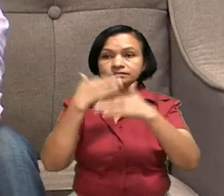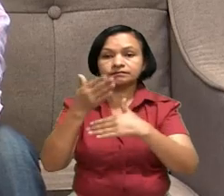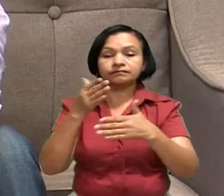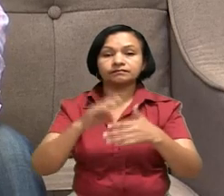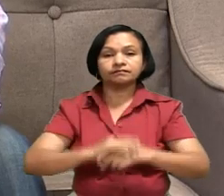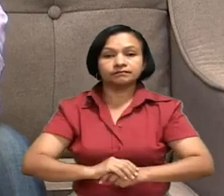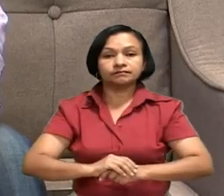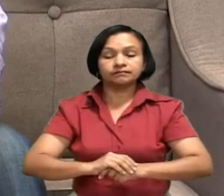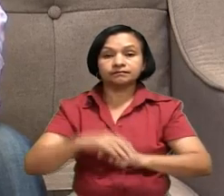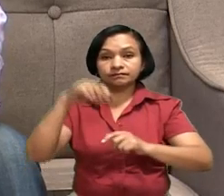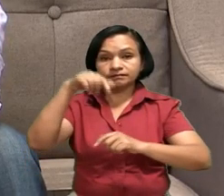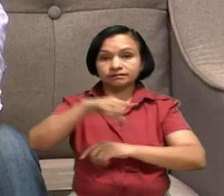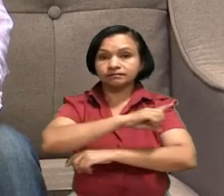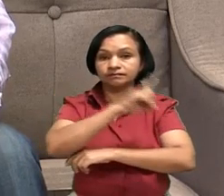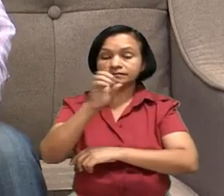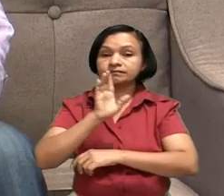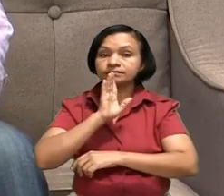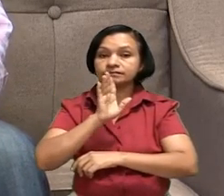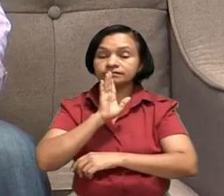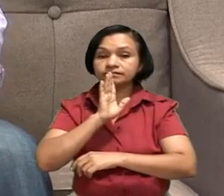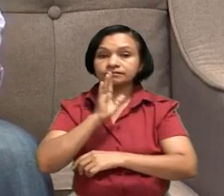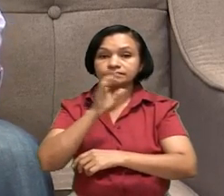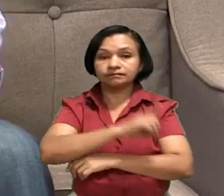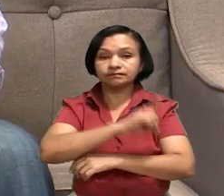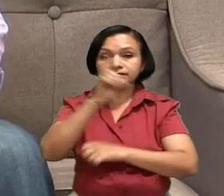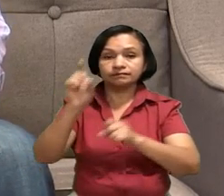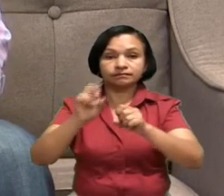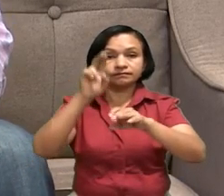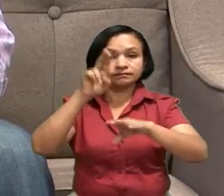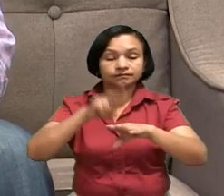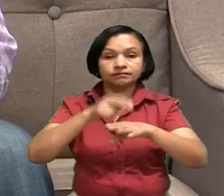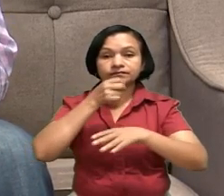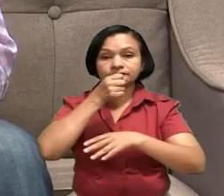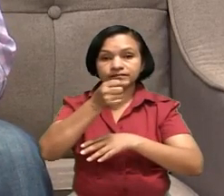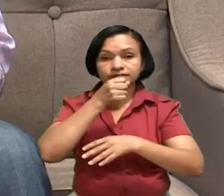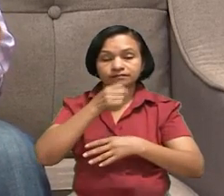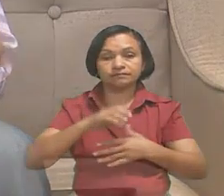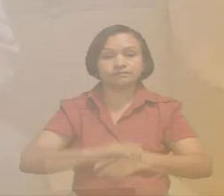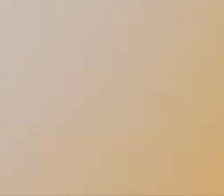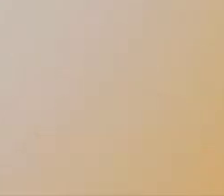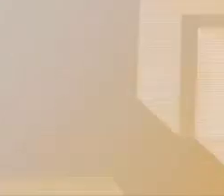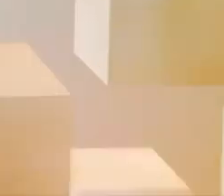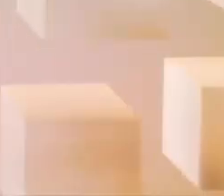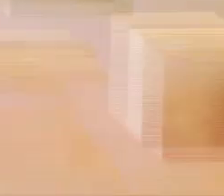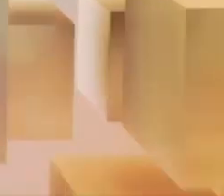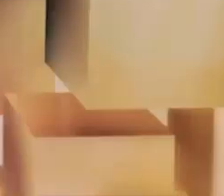nosotros hoy estamos conversando a propósito del día nacional del periodista ya volvemos